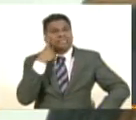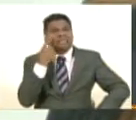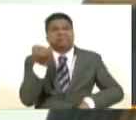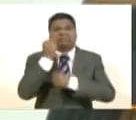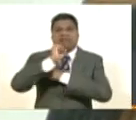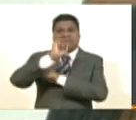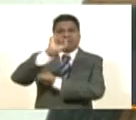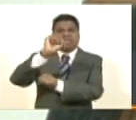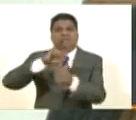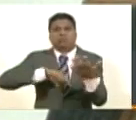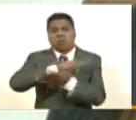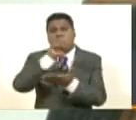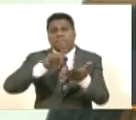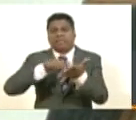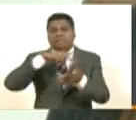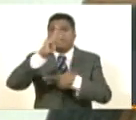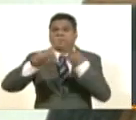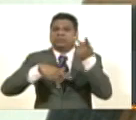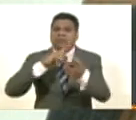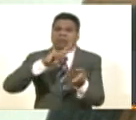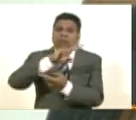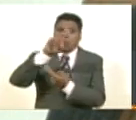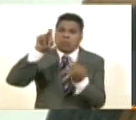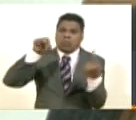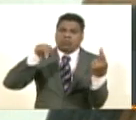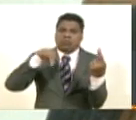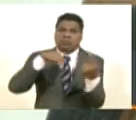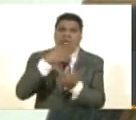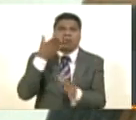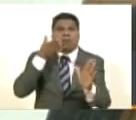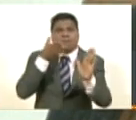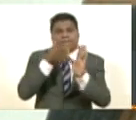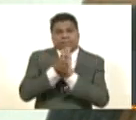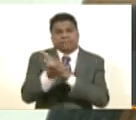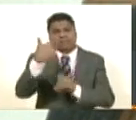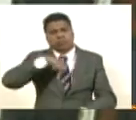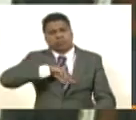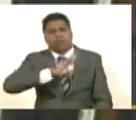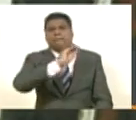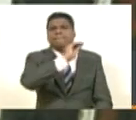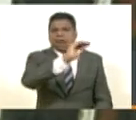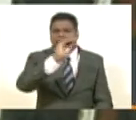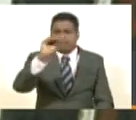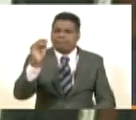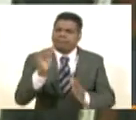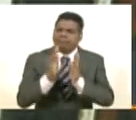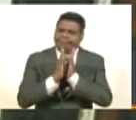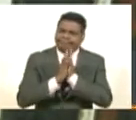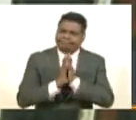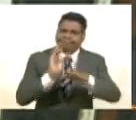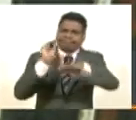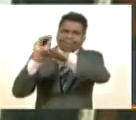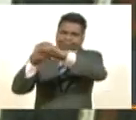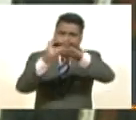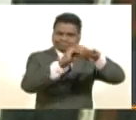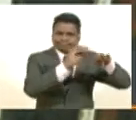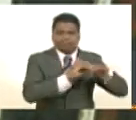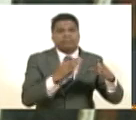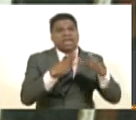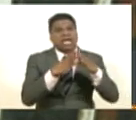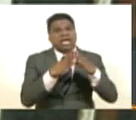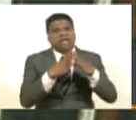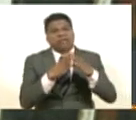defendiendo, pues, este proceso revolucionario y a lo cual nosotros hacemos un llamado de a todos